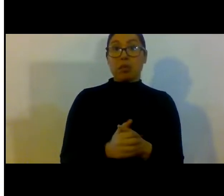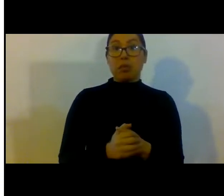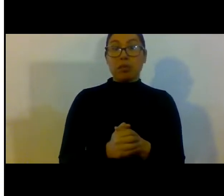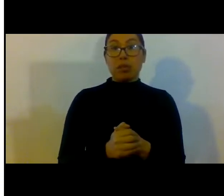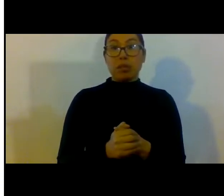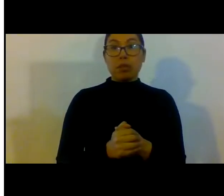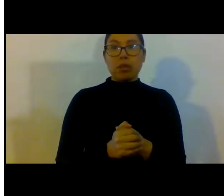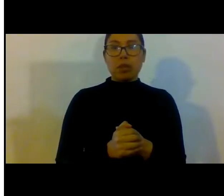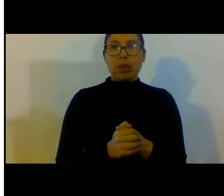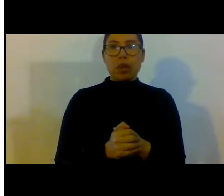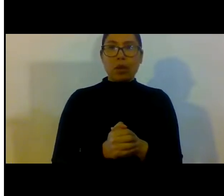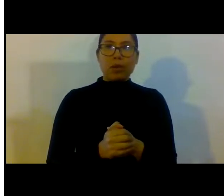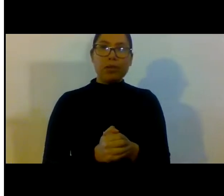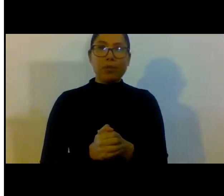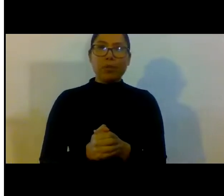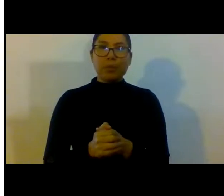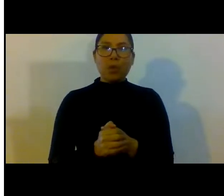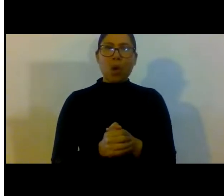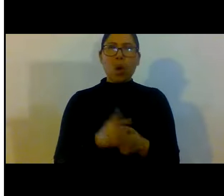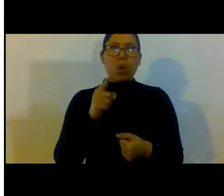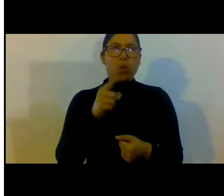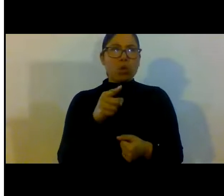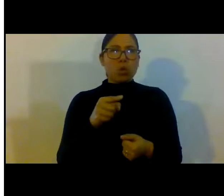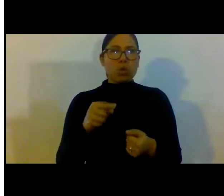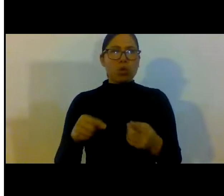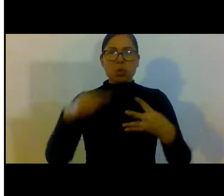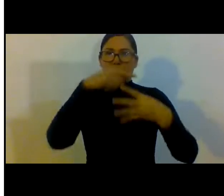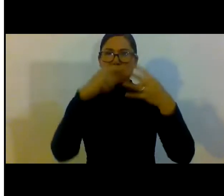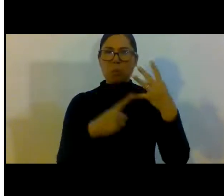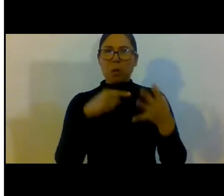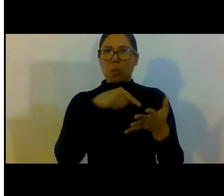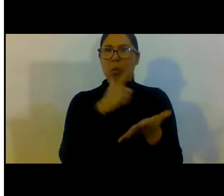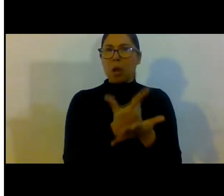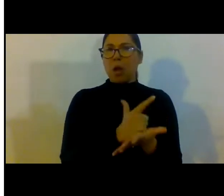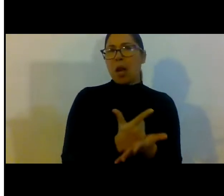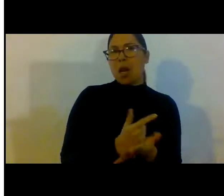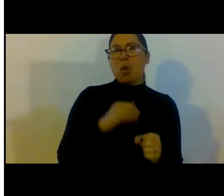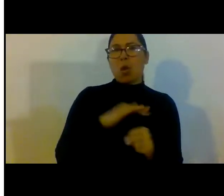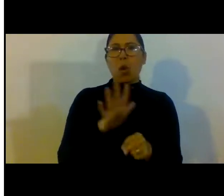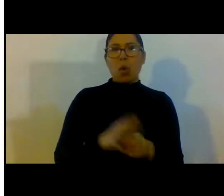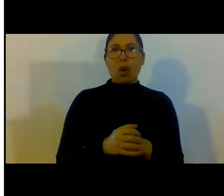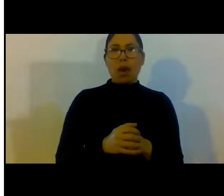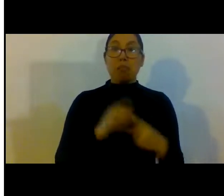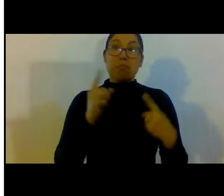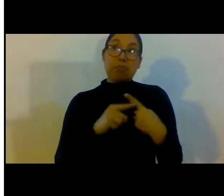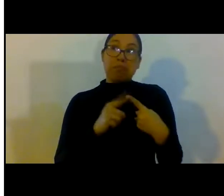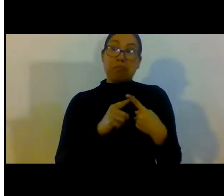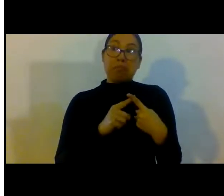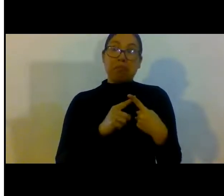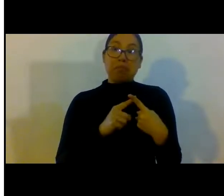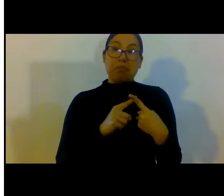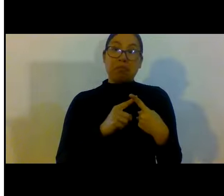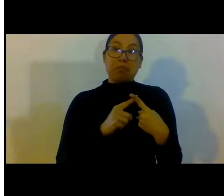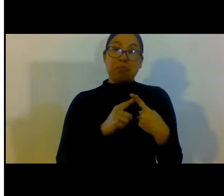caso pensaste que iba a ser? ¿Qué tipo de libro? Y a lo mejor vi la portada y pensé, ah, no, pues yo creí que era una niña